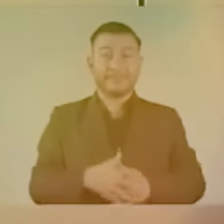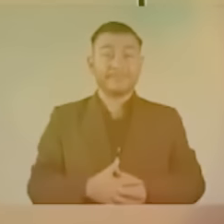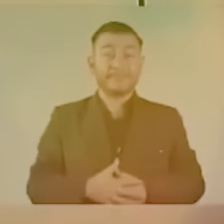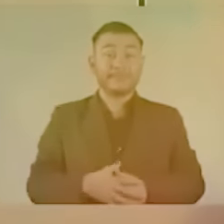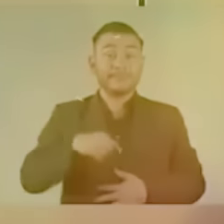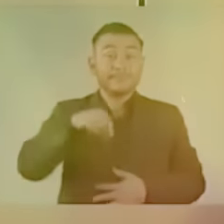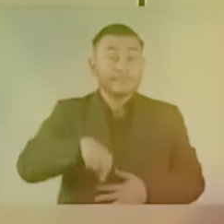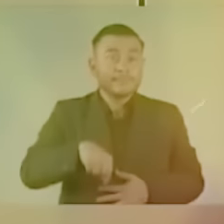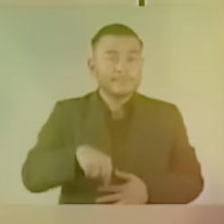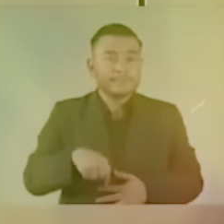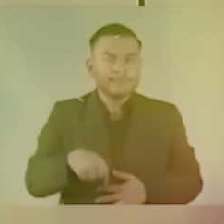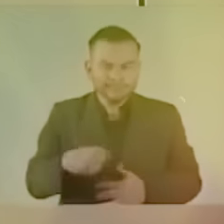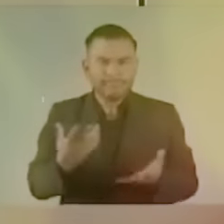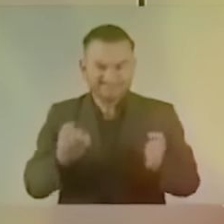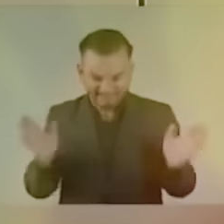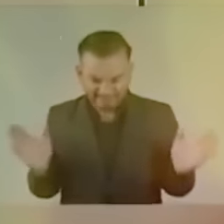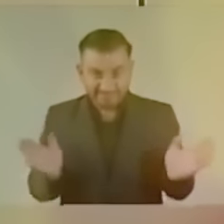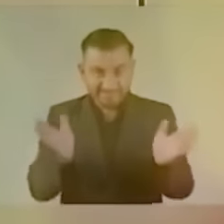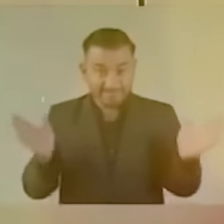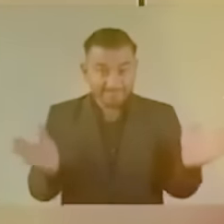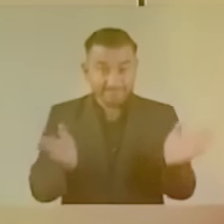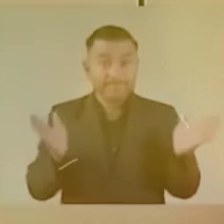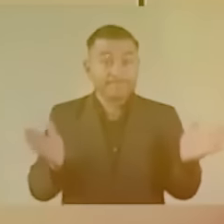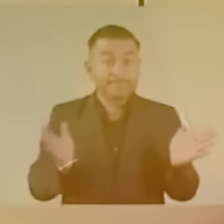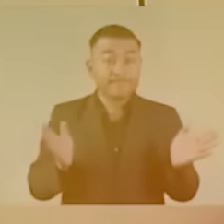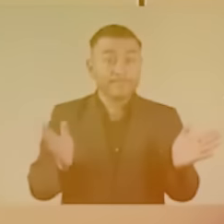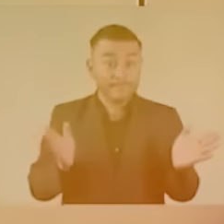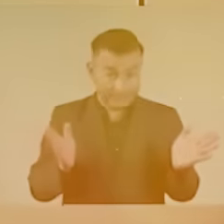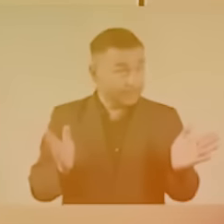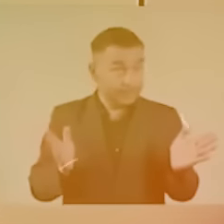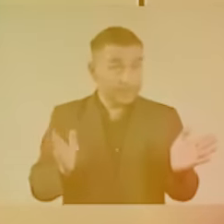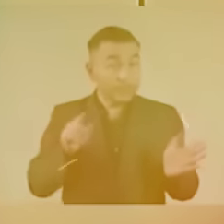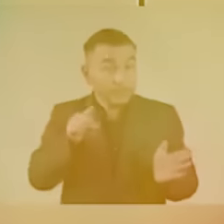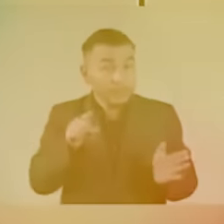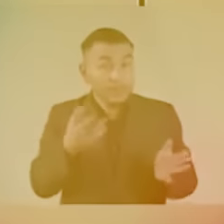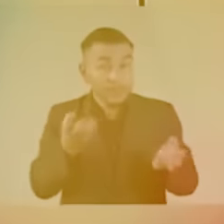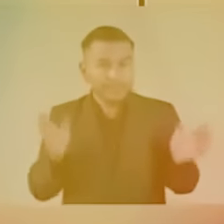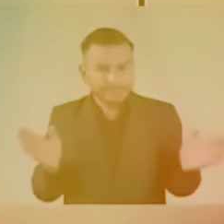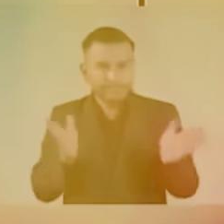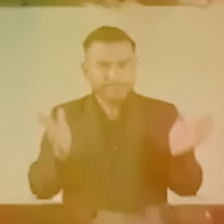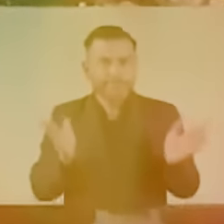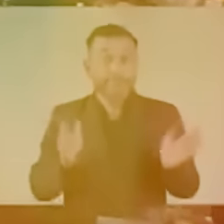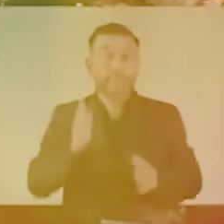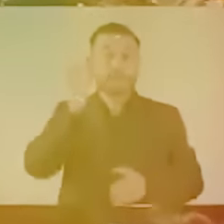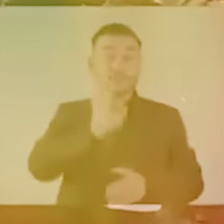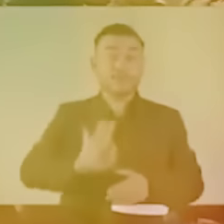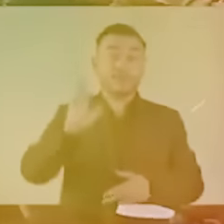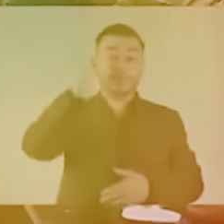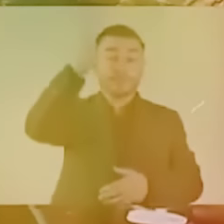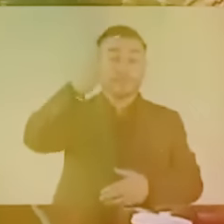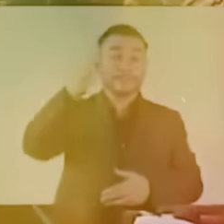¿Estamos dispuestos a empujar todos para adelante? ¿Estamos dispuestos a ver todos hacia el futuro?